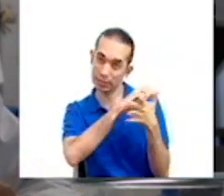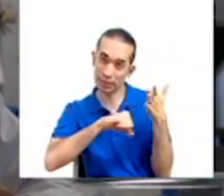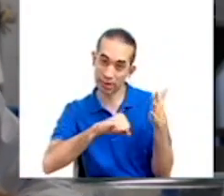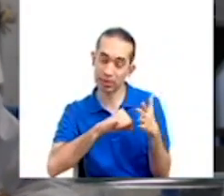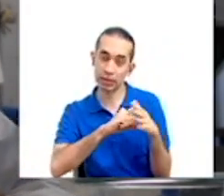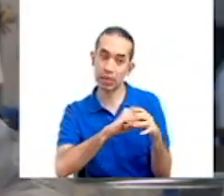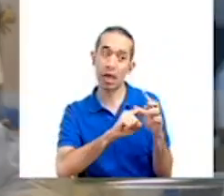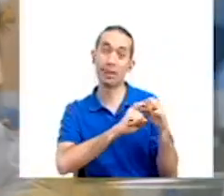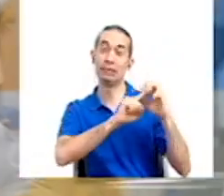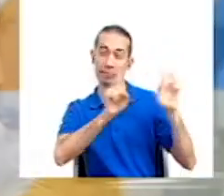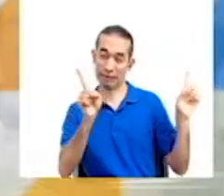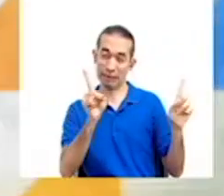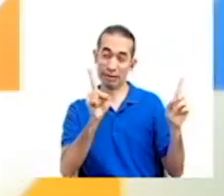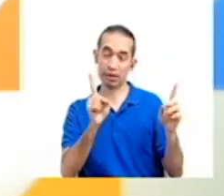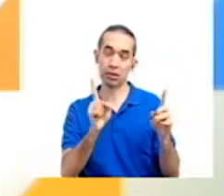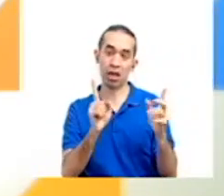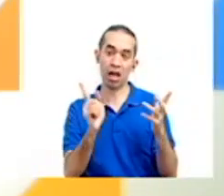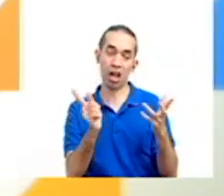en el agua.